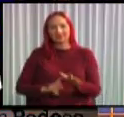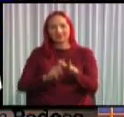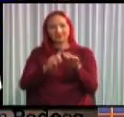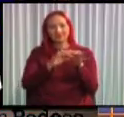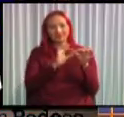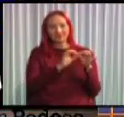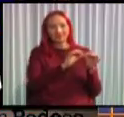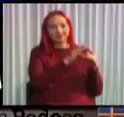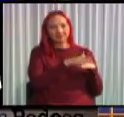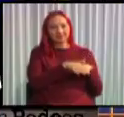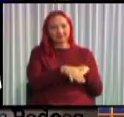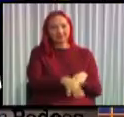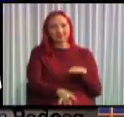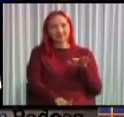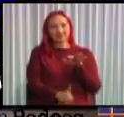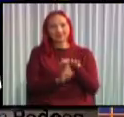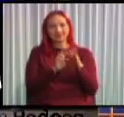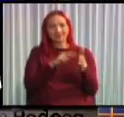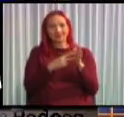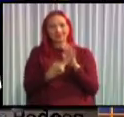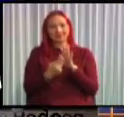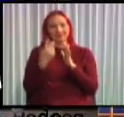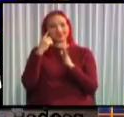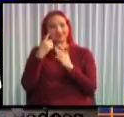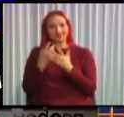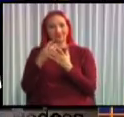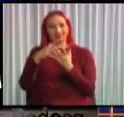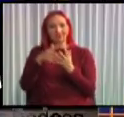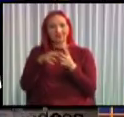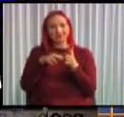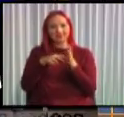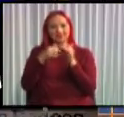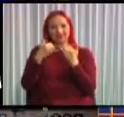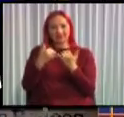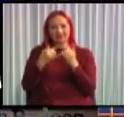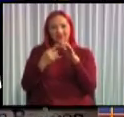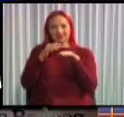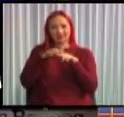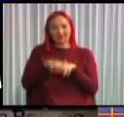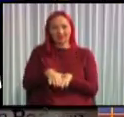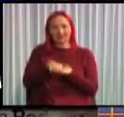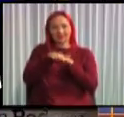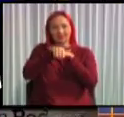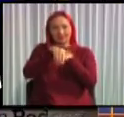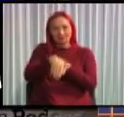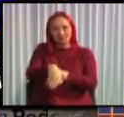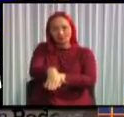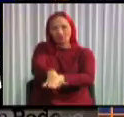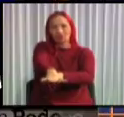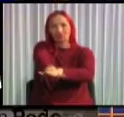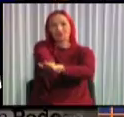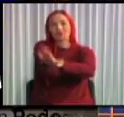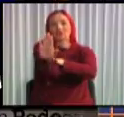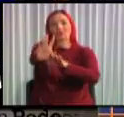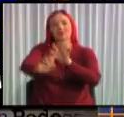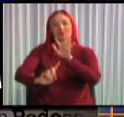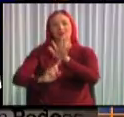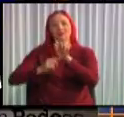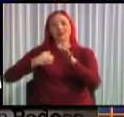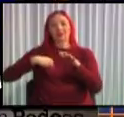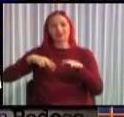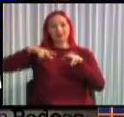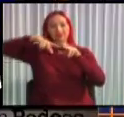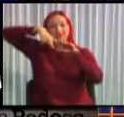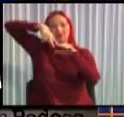En un tobogán o en eso que es Skyberg, que llaman ahora, que se tiran en la arena con una tabla. Nosotros éramos como esquiadores,